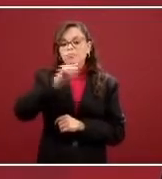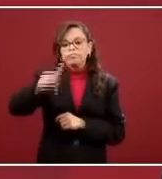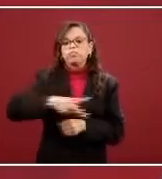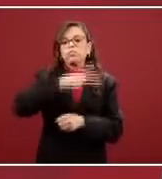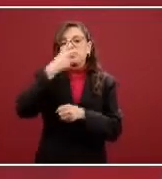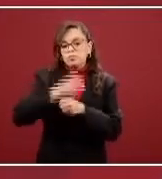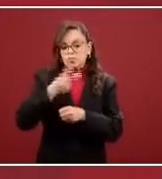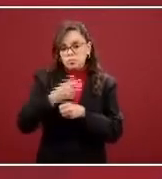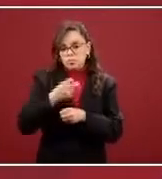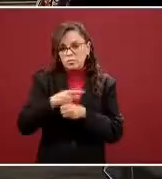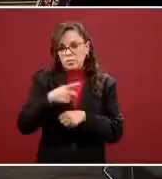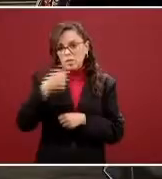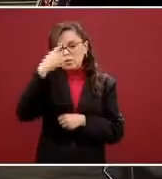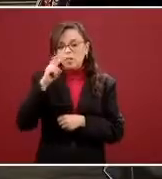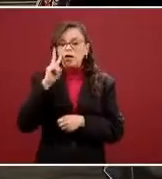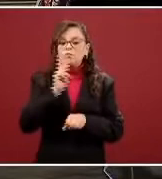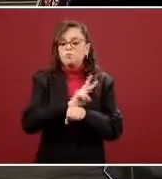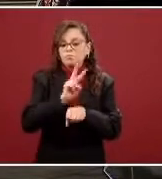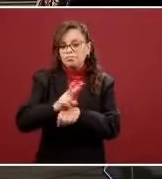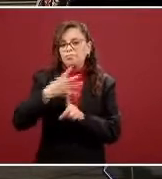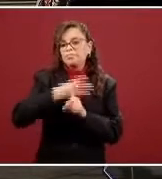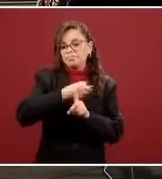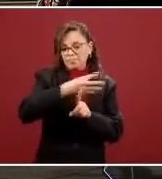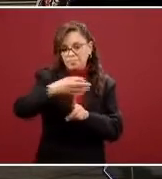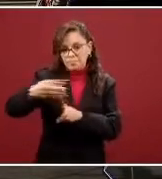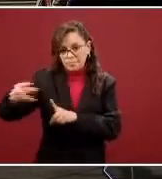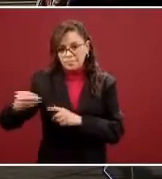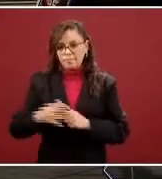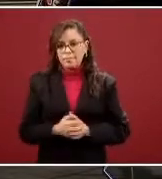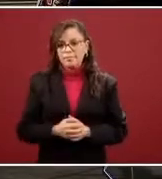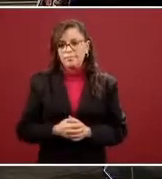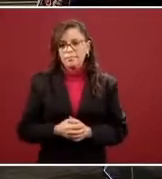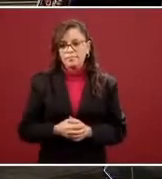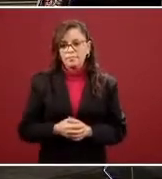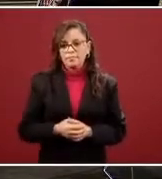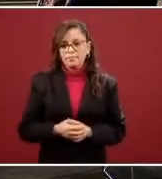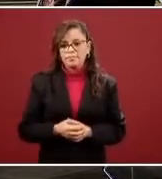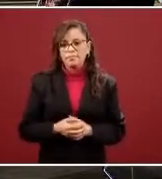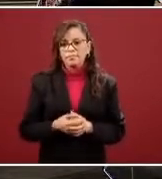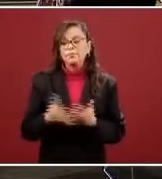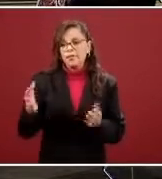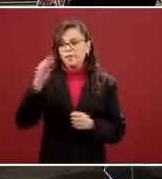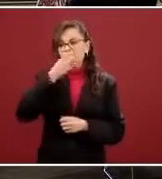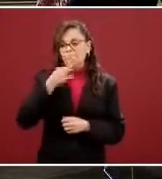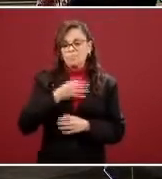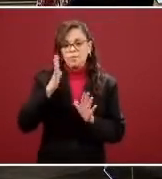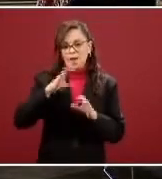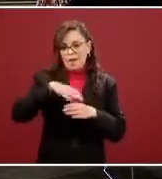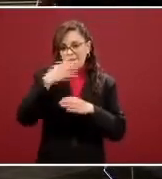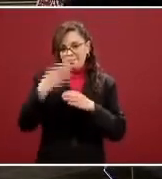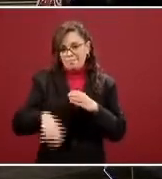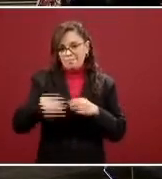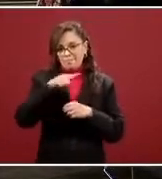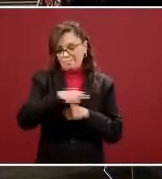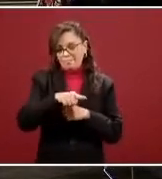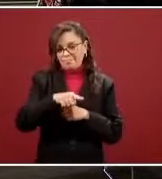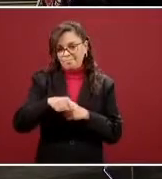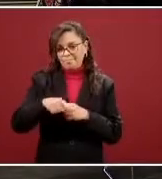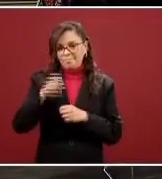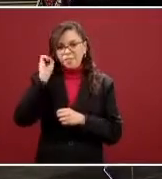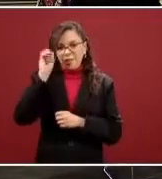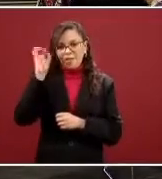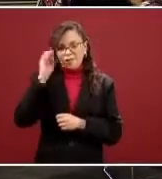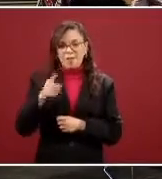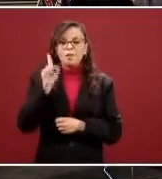tema epidemiológico. Bueno, nos dicen que se ha terminado la transmisión. Muchas gracias y mañana nos veríamos nuevamente para poder